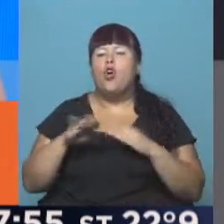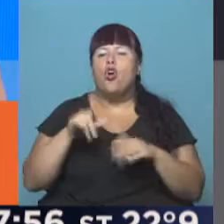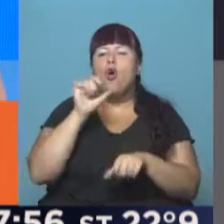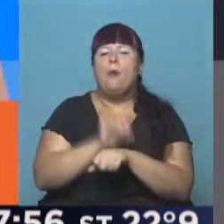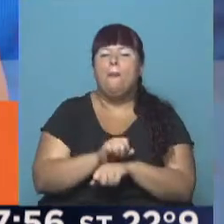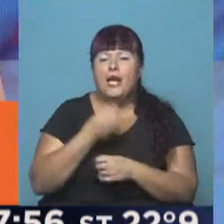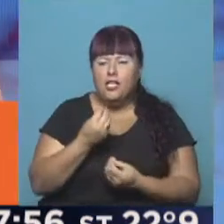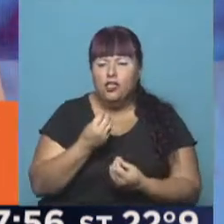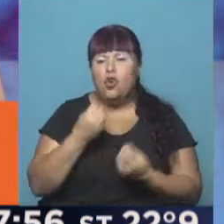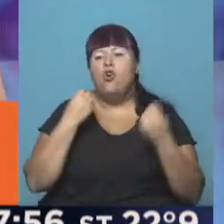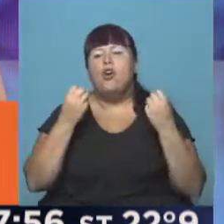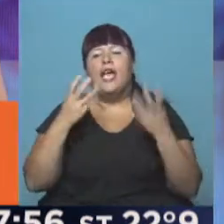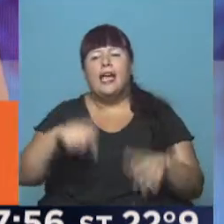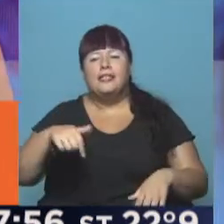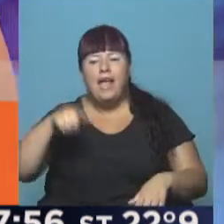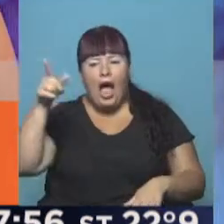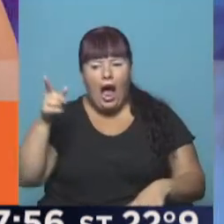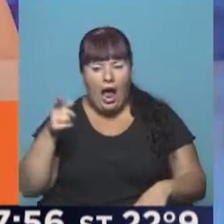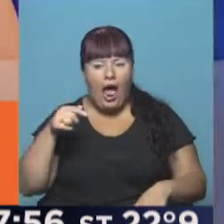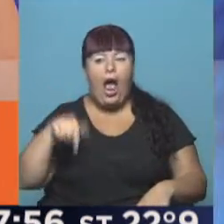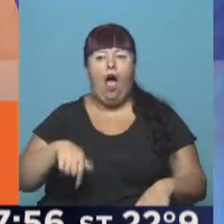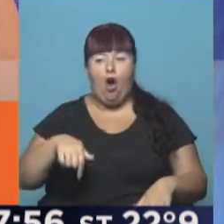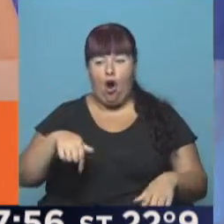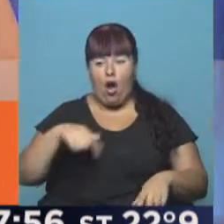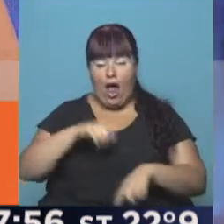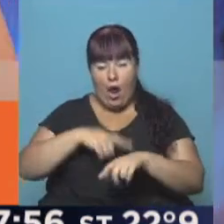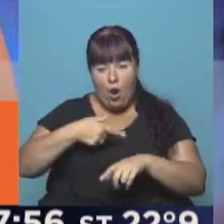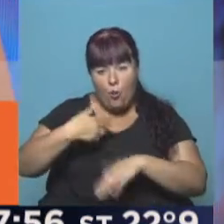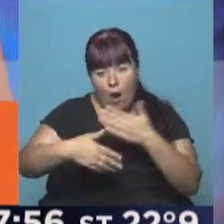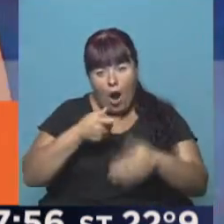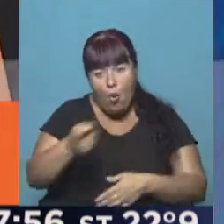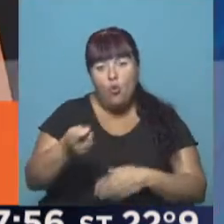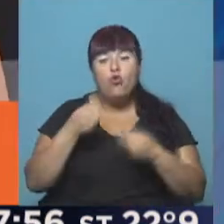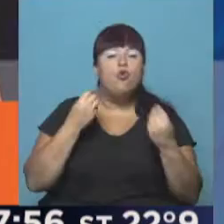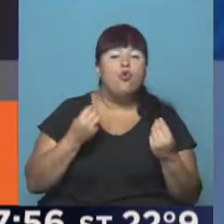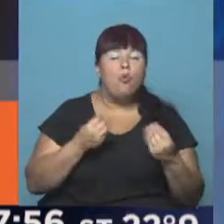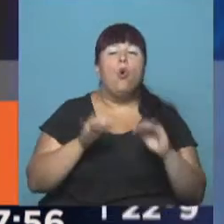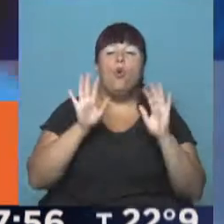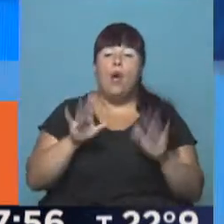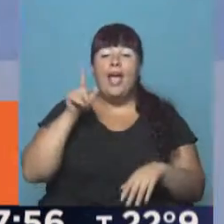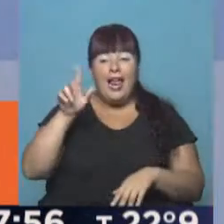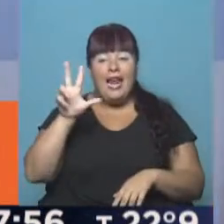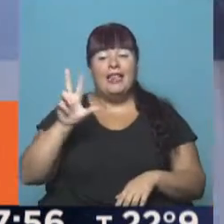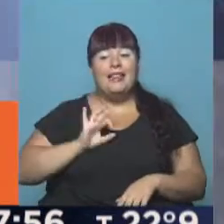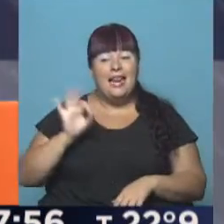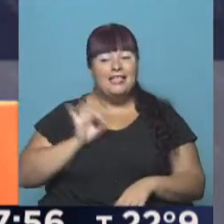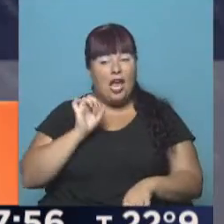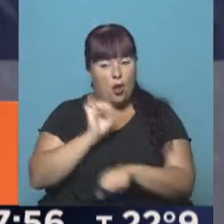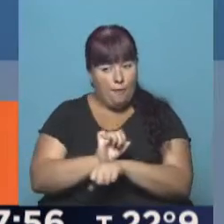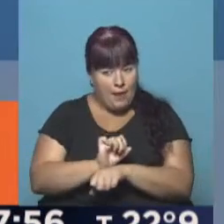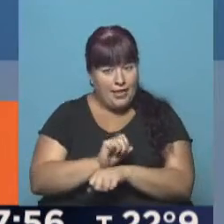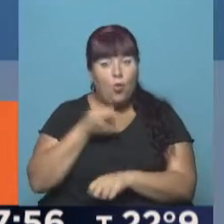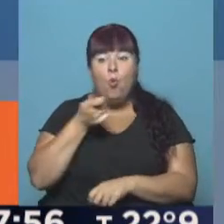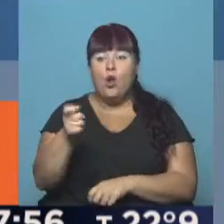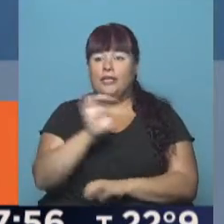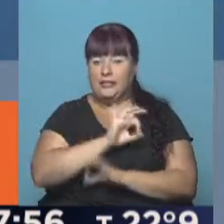se lo detiene y cómo está él ahora? ¿Está frente a un proceso? ¿Lo van a juzgar? Bueno, él ha estado 3 años preso sin